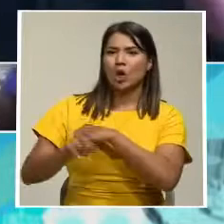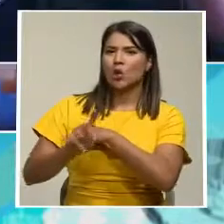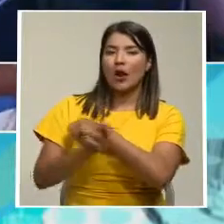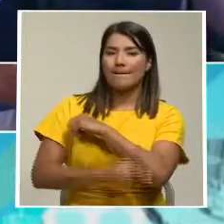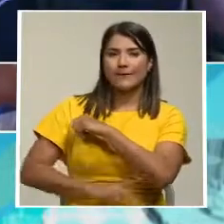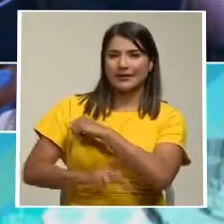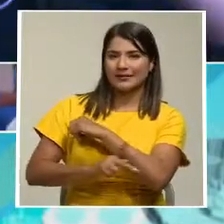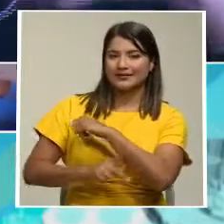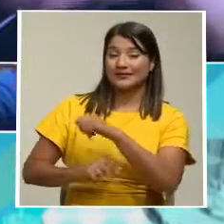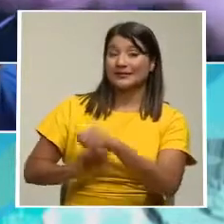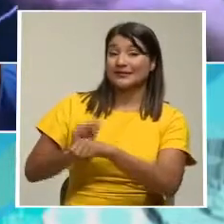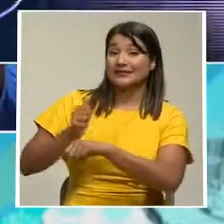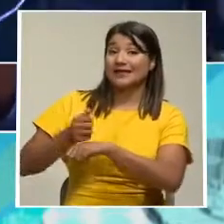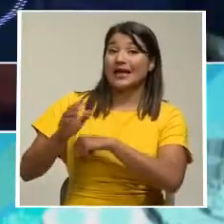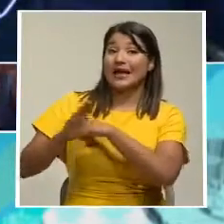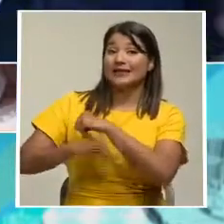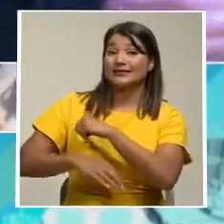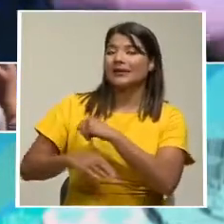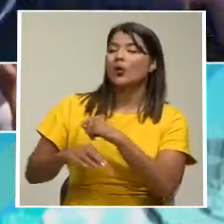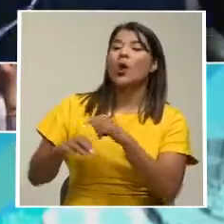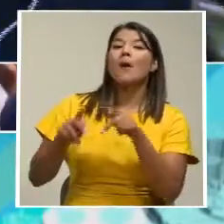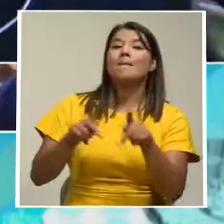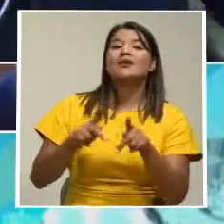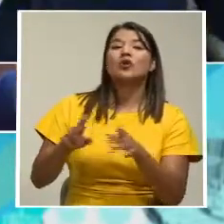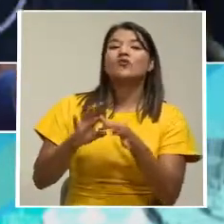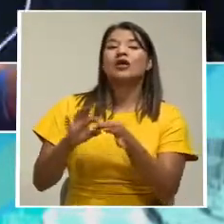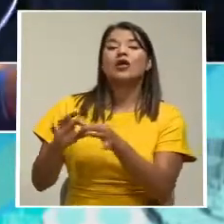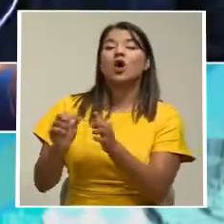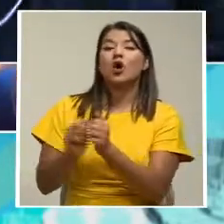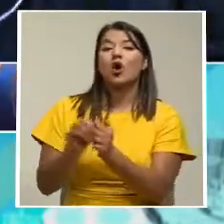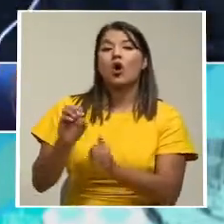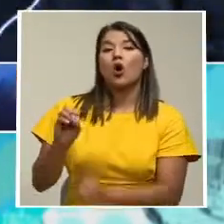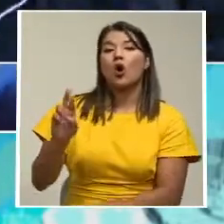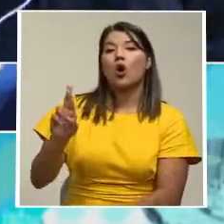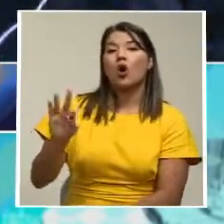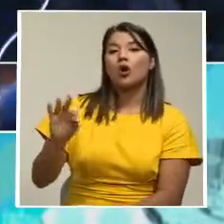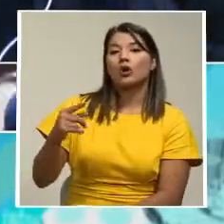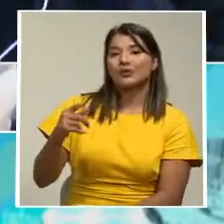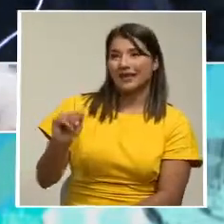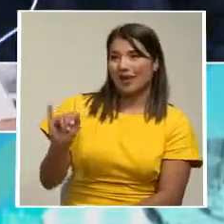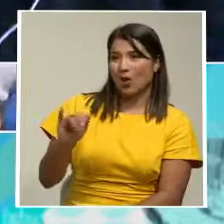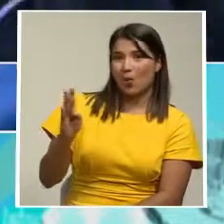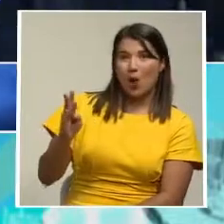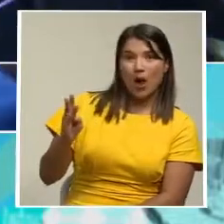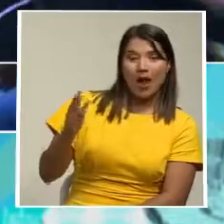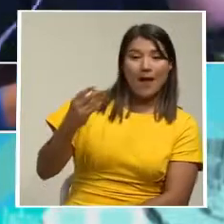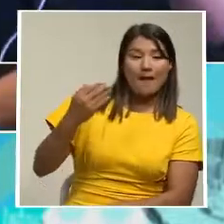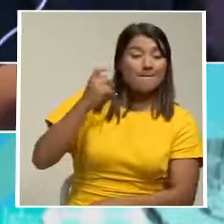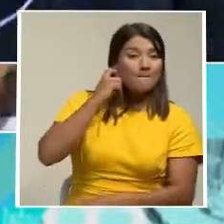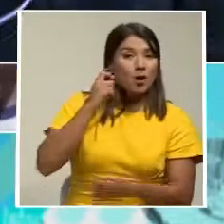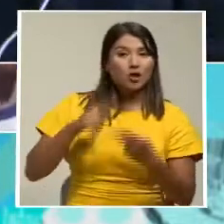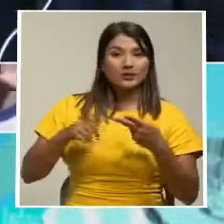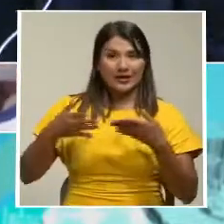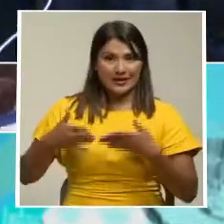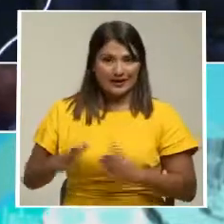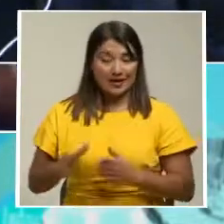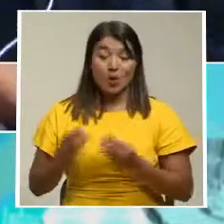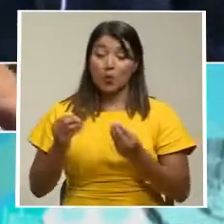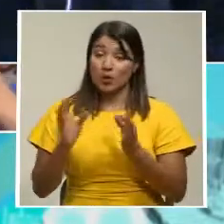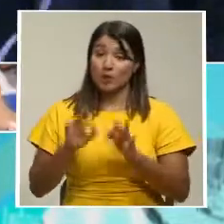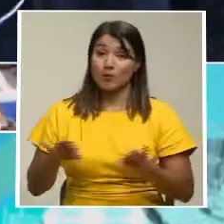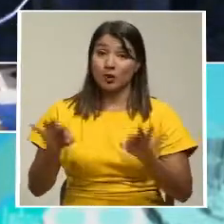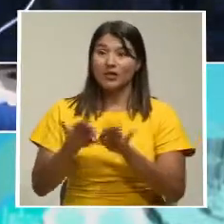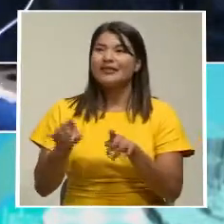sino al círculo de Ortega, su esposa, sus hijos, sus colaboradores cercanos. Yo creo que juega un papel importante. Y la resistencia interna de la